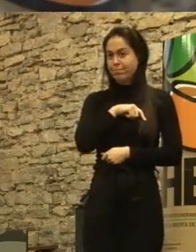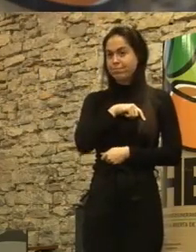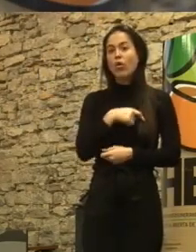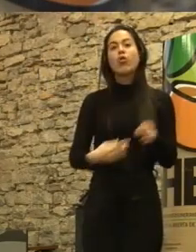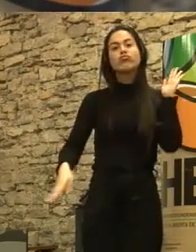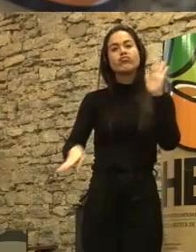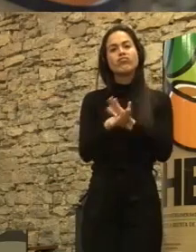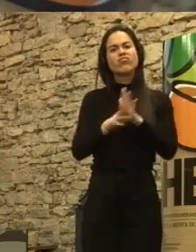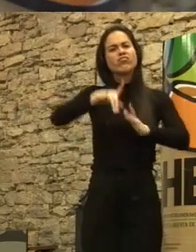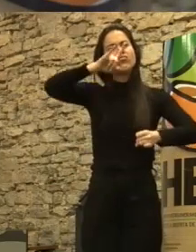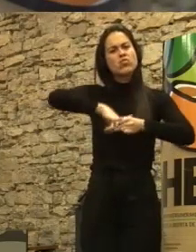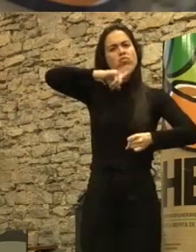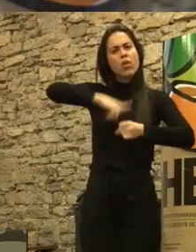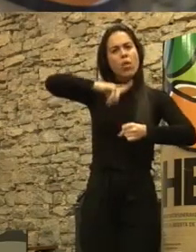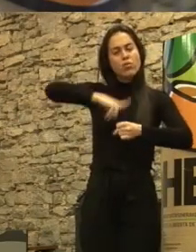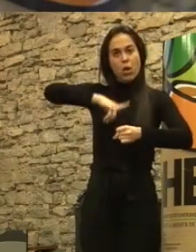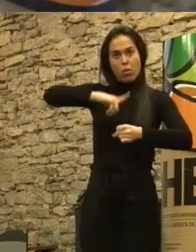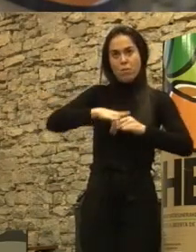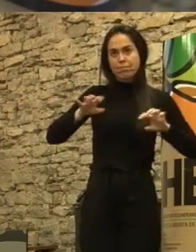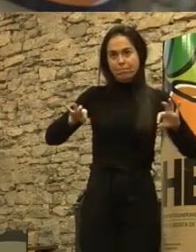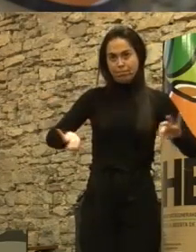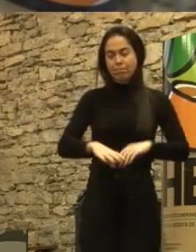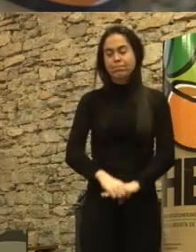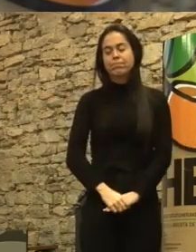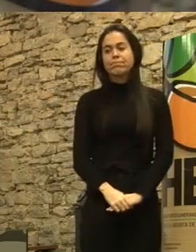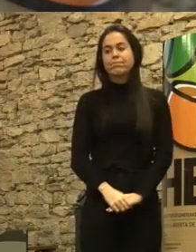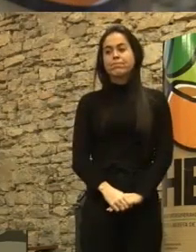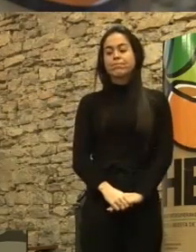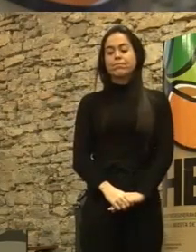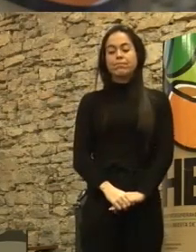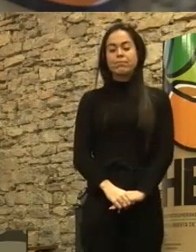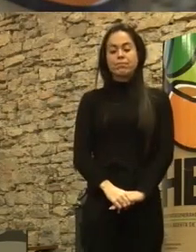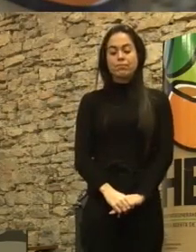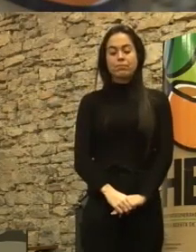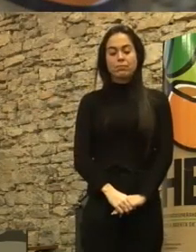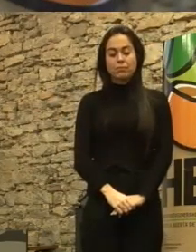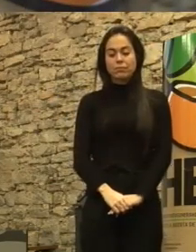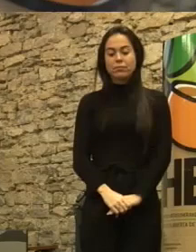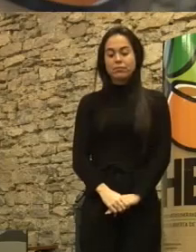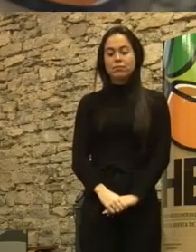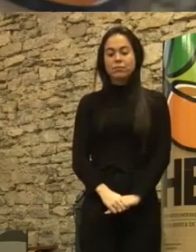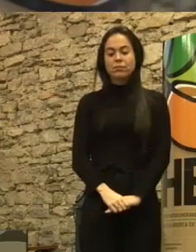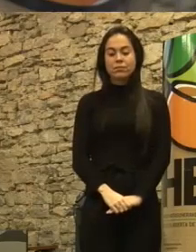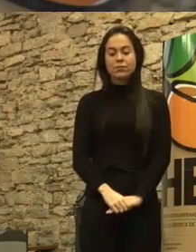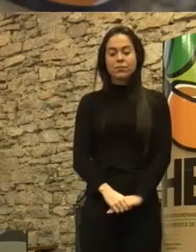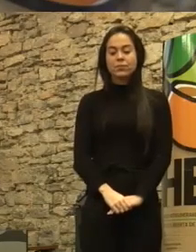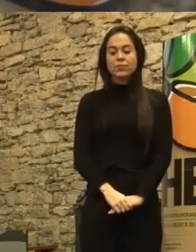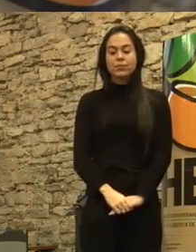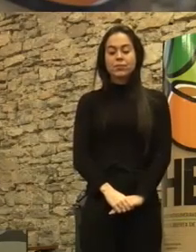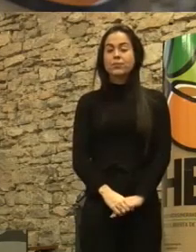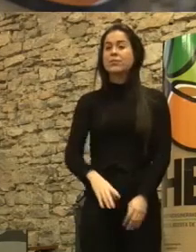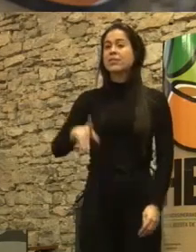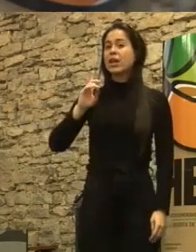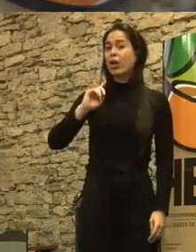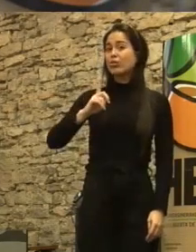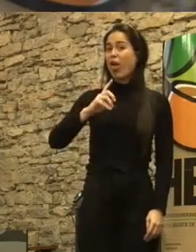de constancia. Pero bueno, lo cierto es de que esto no solamente hizo que una acción de protesta, sino